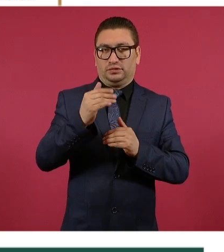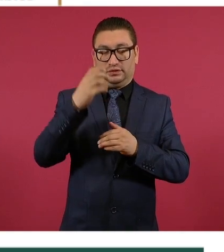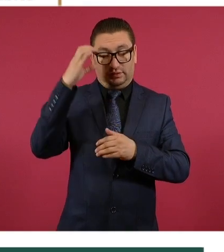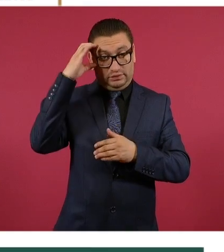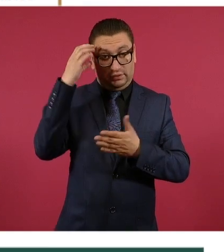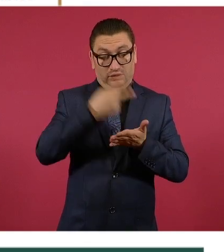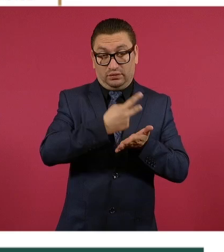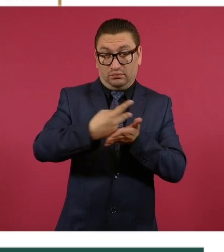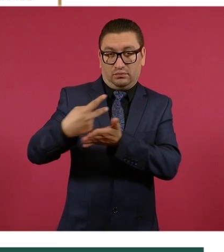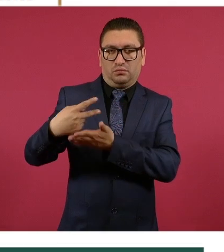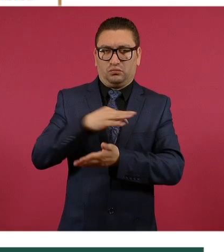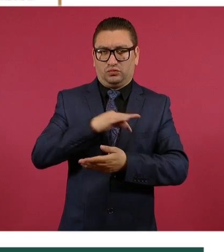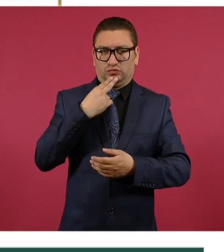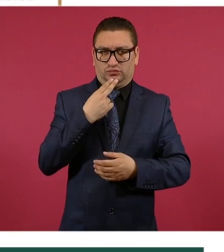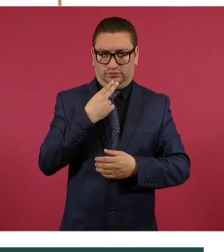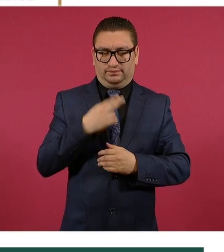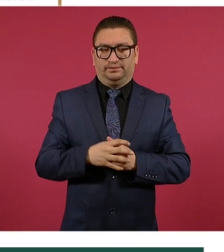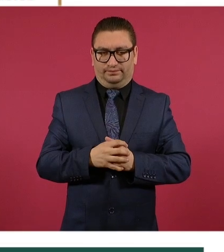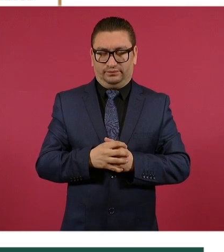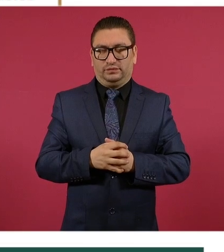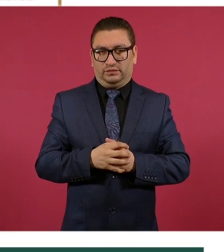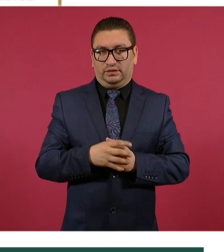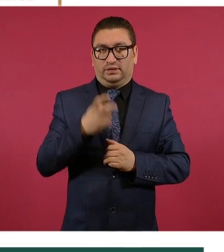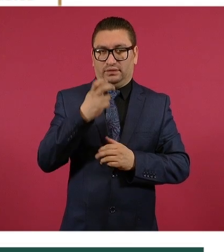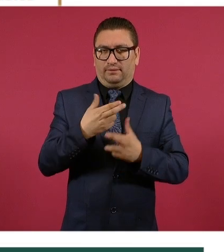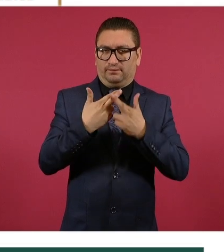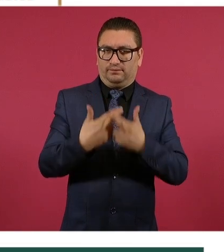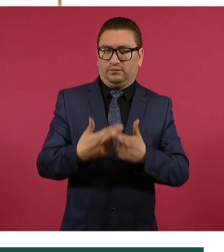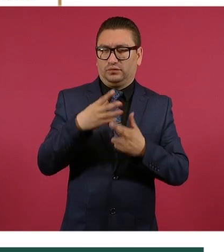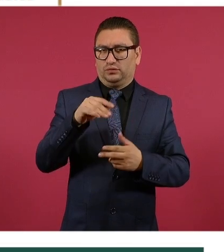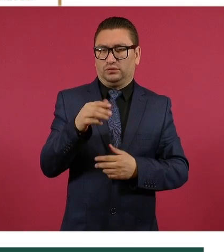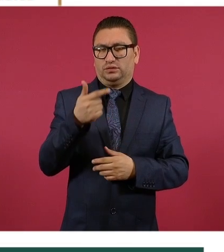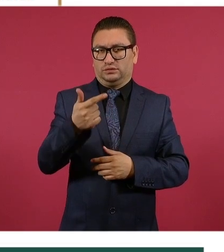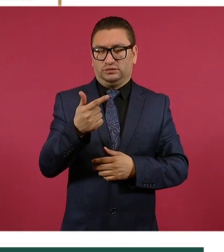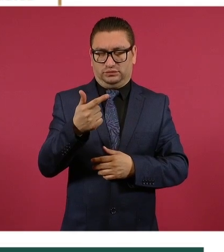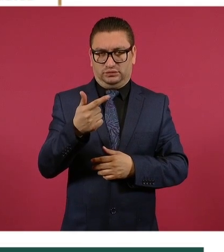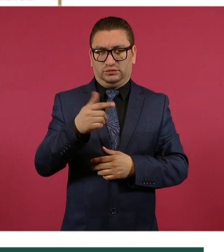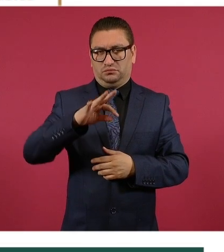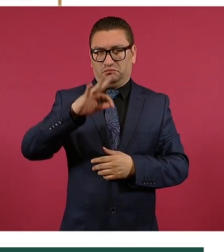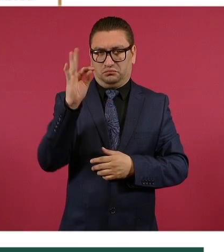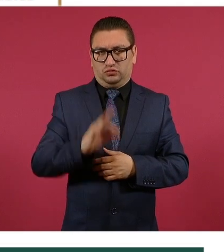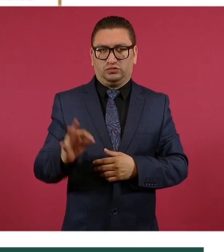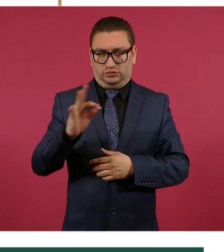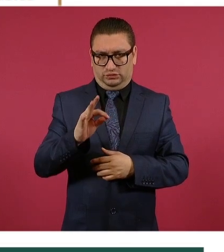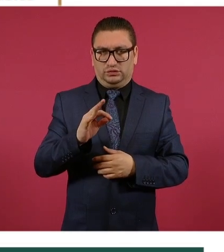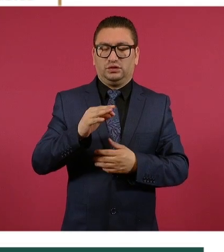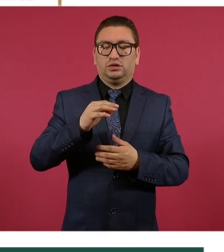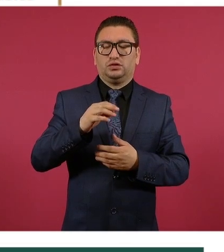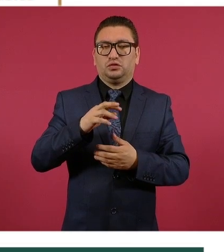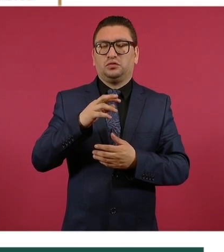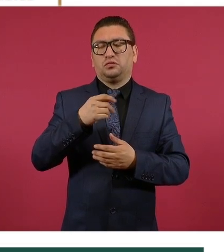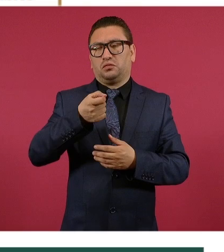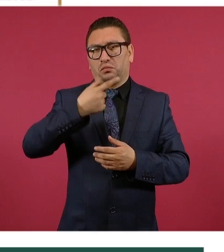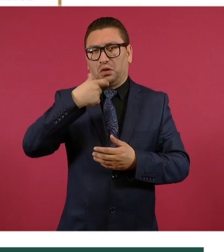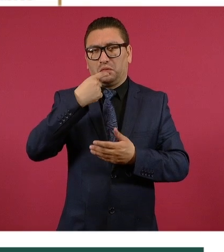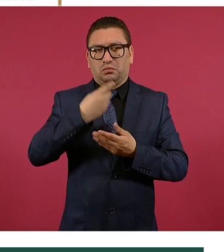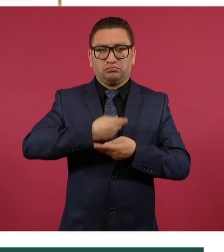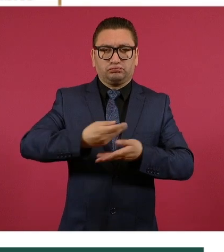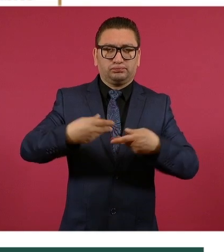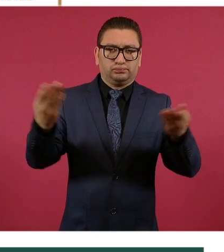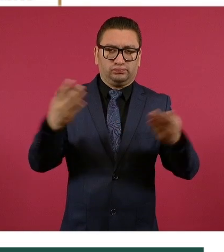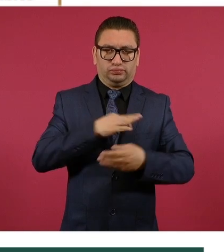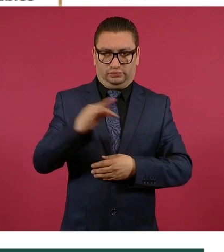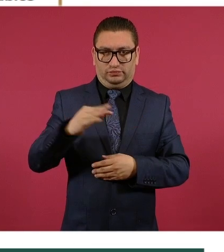camas sensibles. Ahí el abasto se está reportando en 97% de recetas surtidas. En